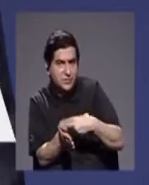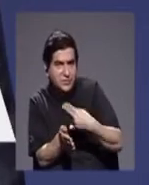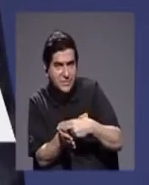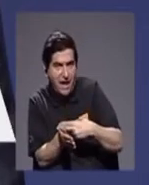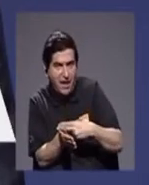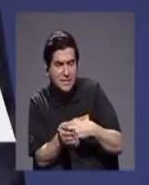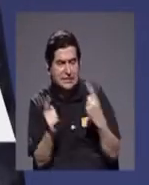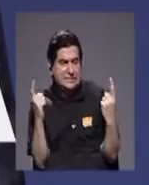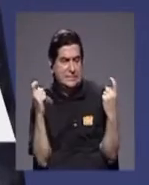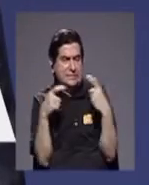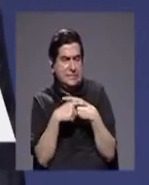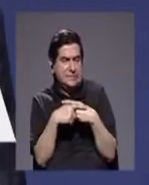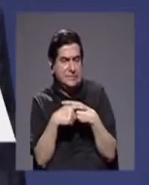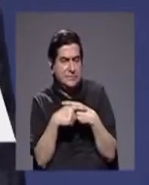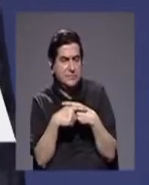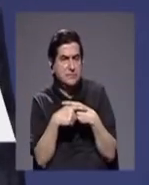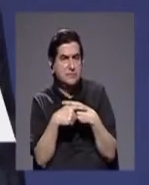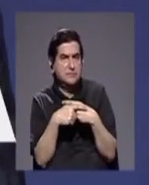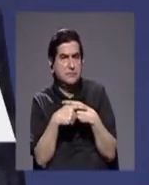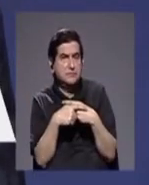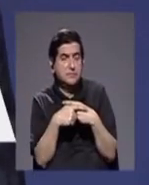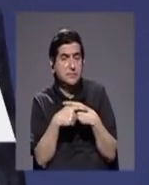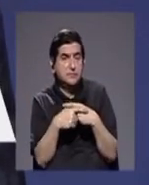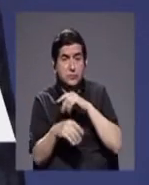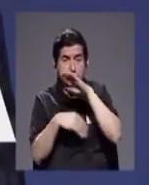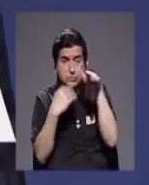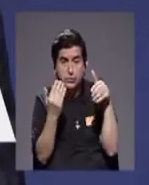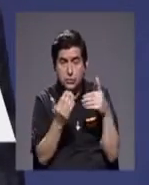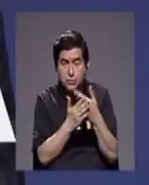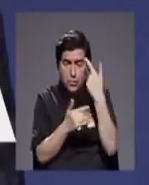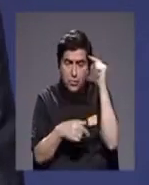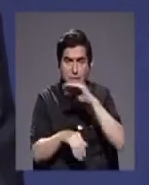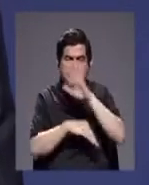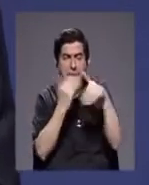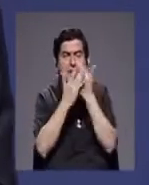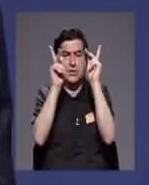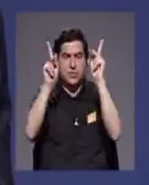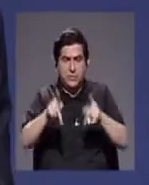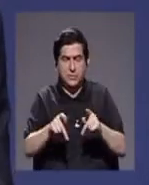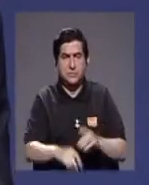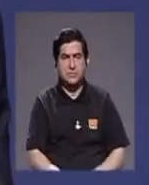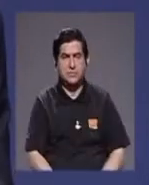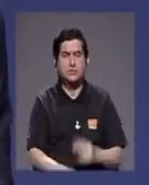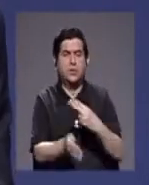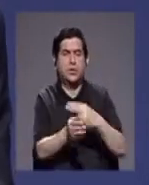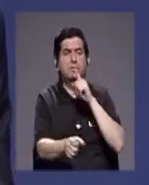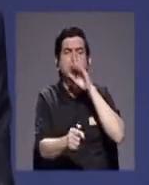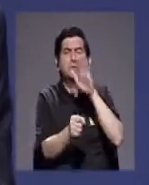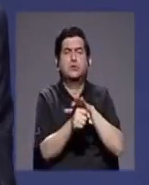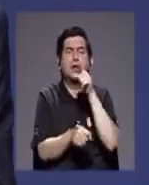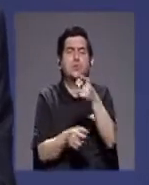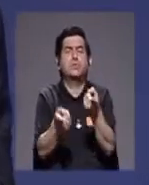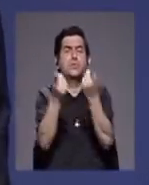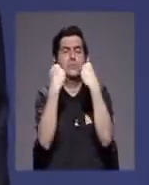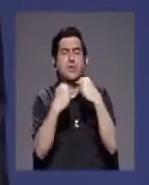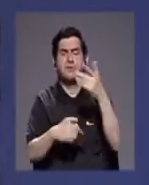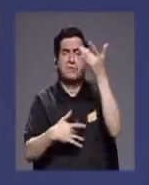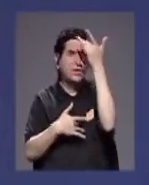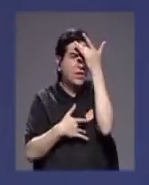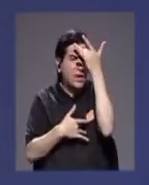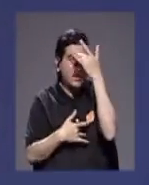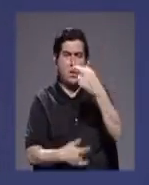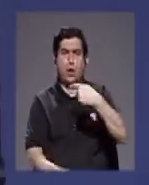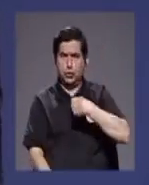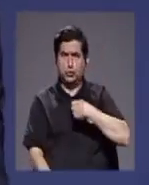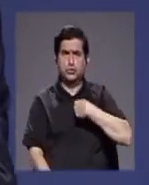es complicada, porque es ser todo para todos. Entonces, el hospital lo que promete es que usted viene con cualquier enfermedad y